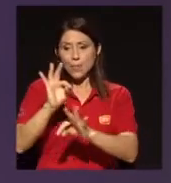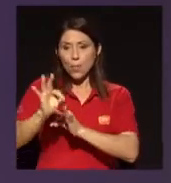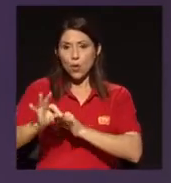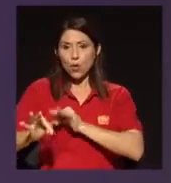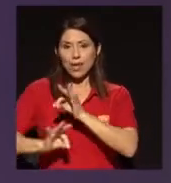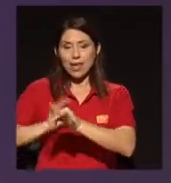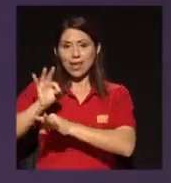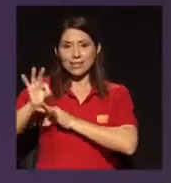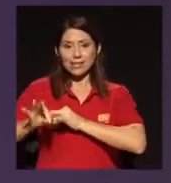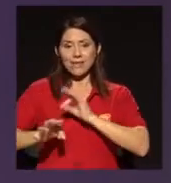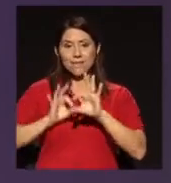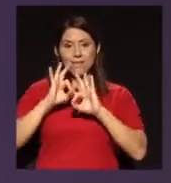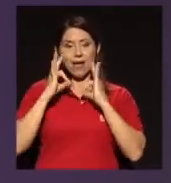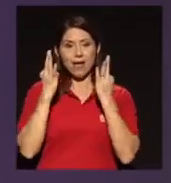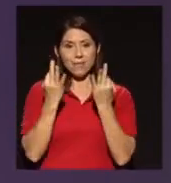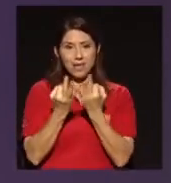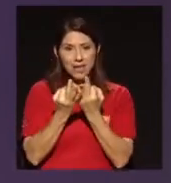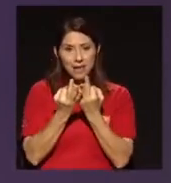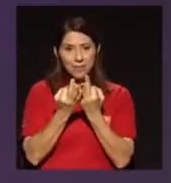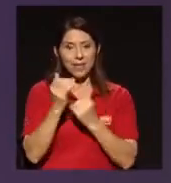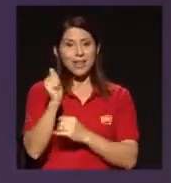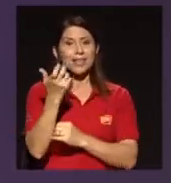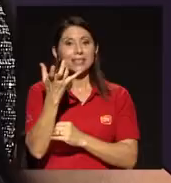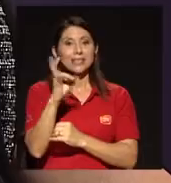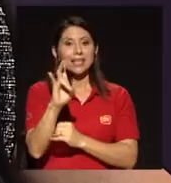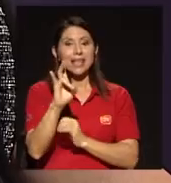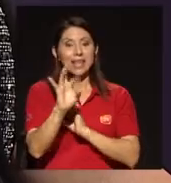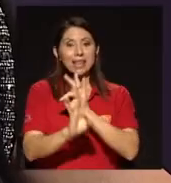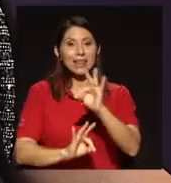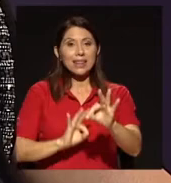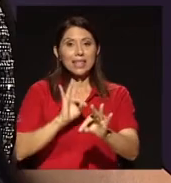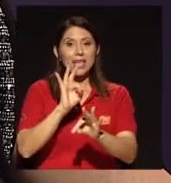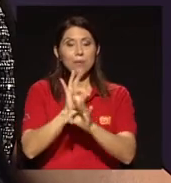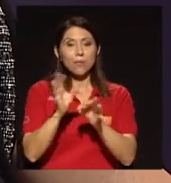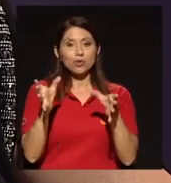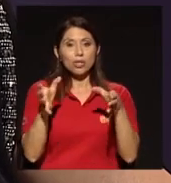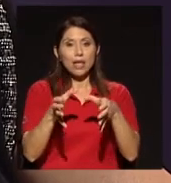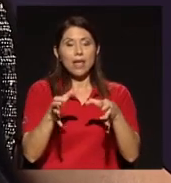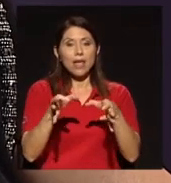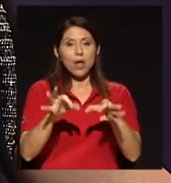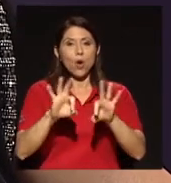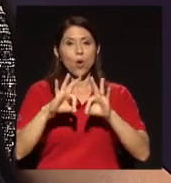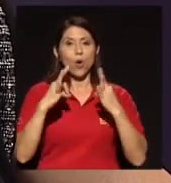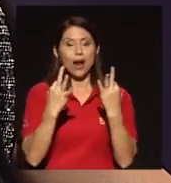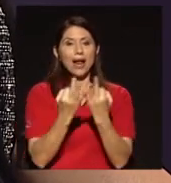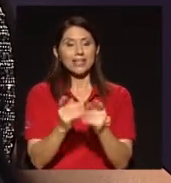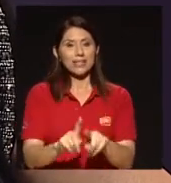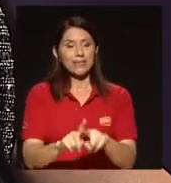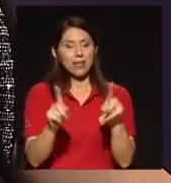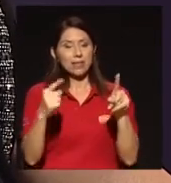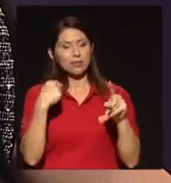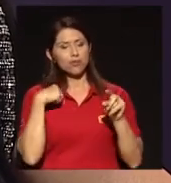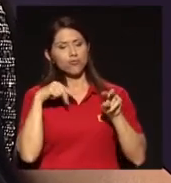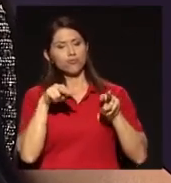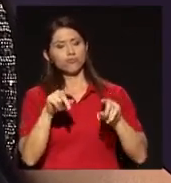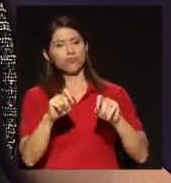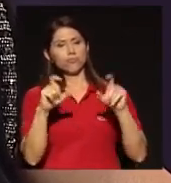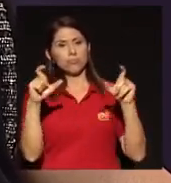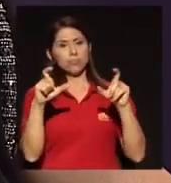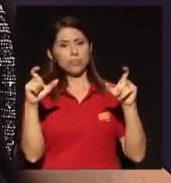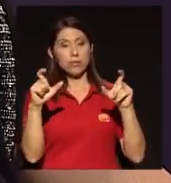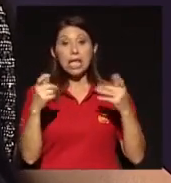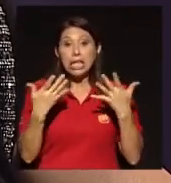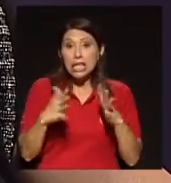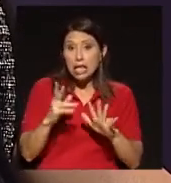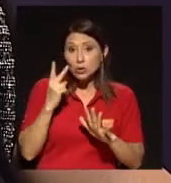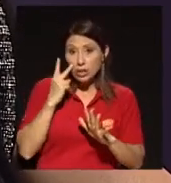familia, 17 tipos de conformaciones en hogares diferentes. A mí me sorprendió mucho ese dato. Y eso que en el mundo, cuando